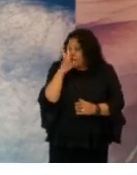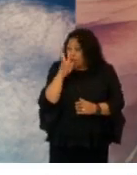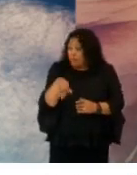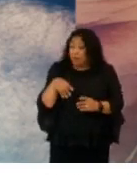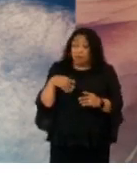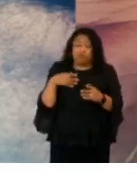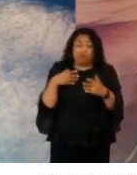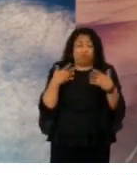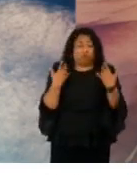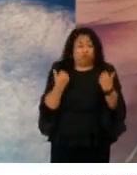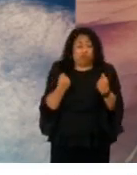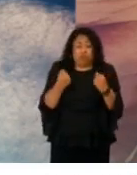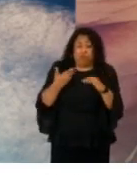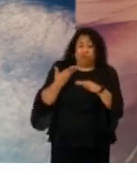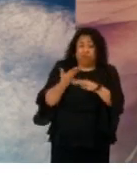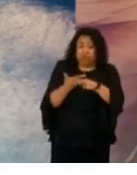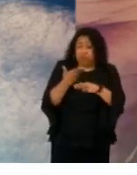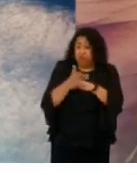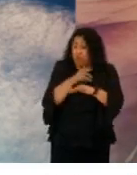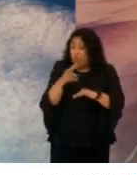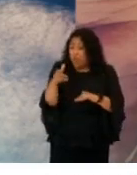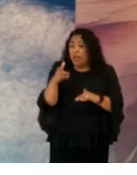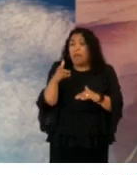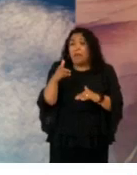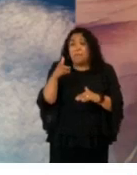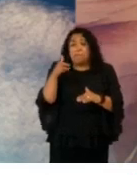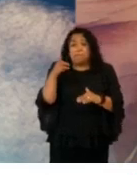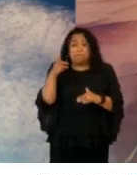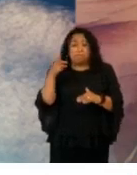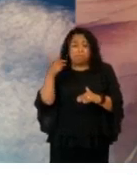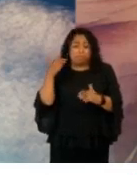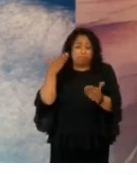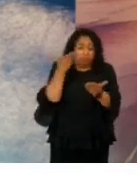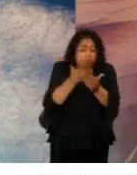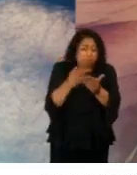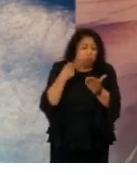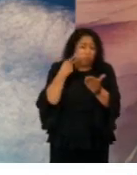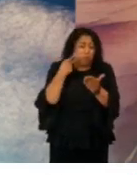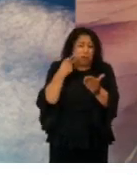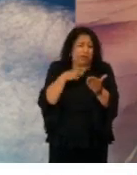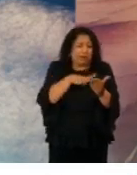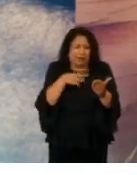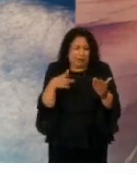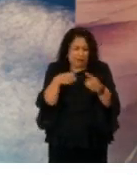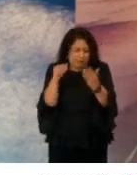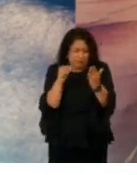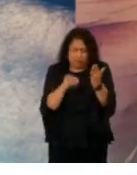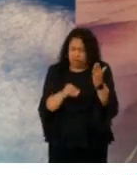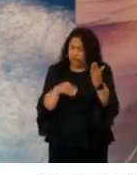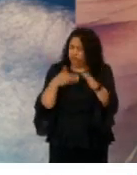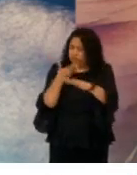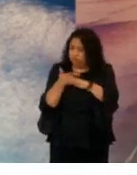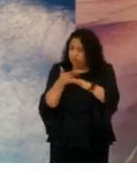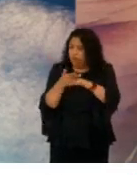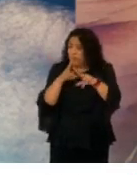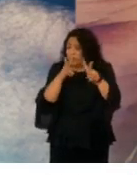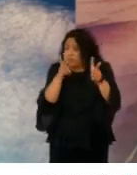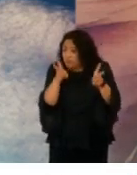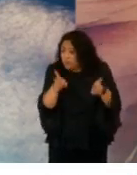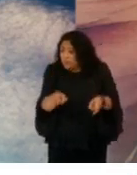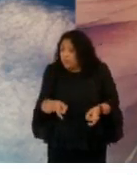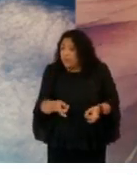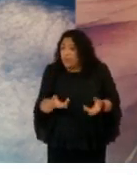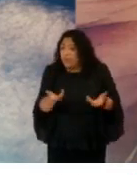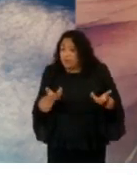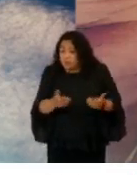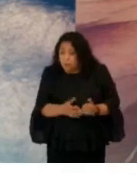efecto extremadamente dañino en la construcción no solo de políticas públicas, de política en general. Un tema de que nos hemos dado cuenta